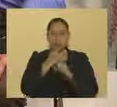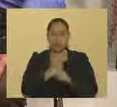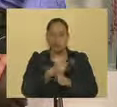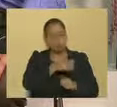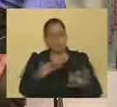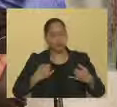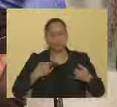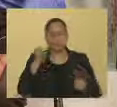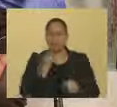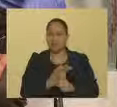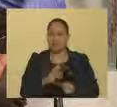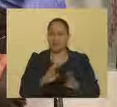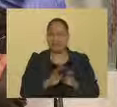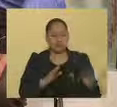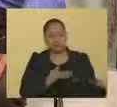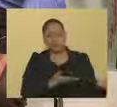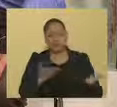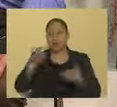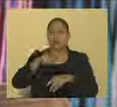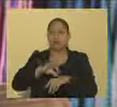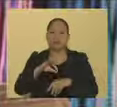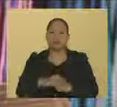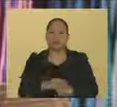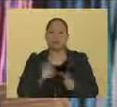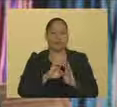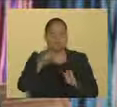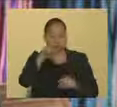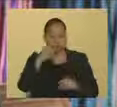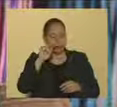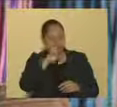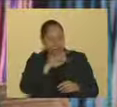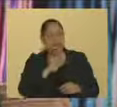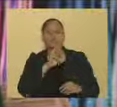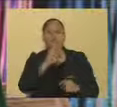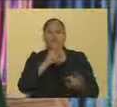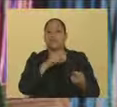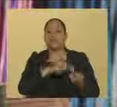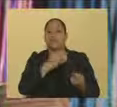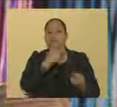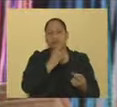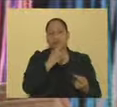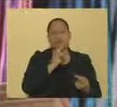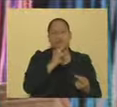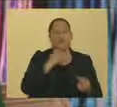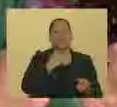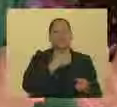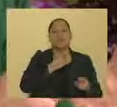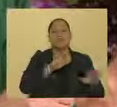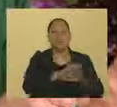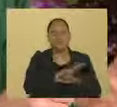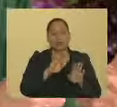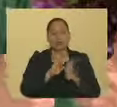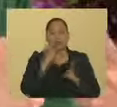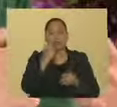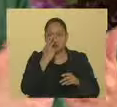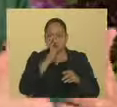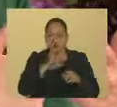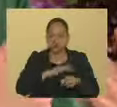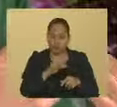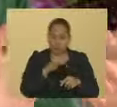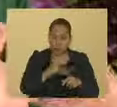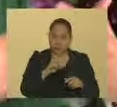pubertad precoz para asistir al médico? Si vemos que hay cambio de voz en los varones, crecimiento de los genitales,